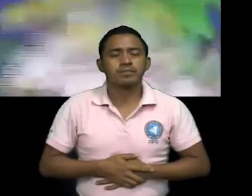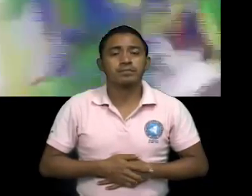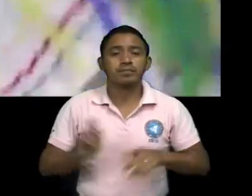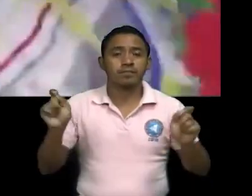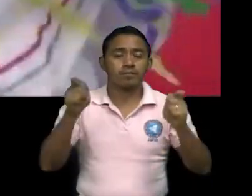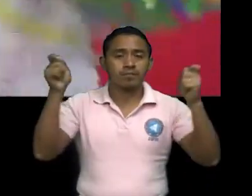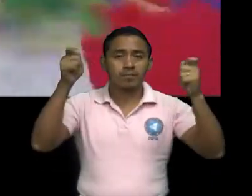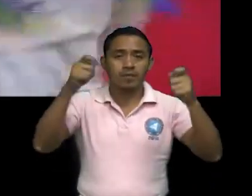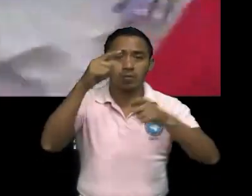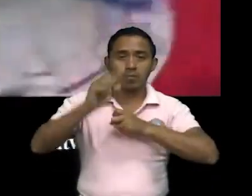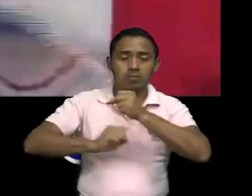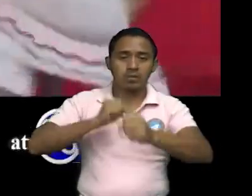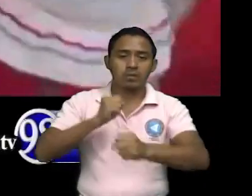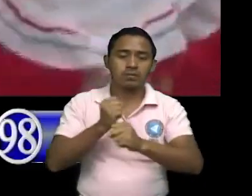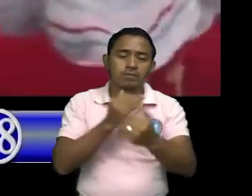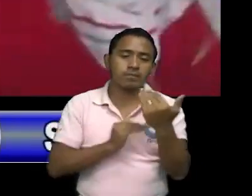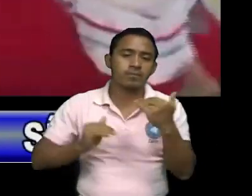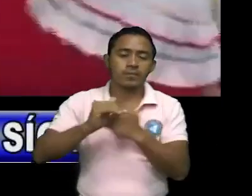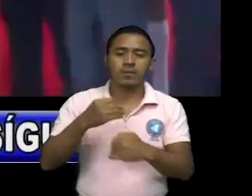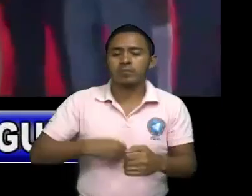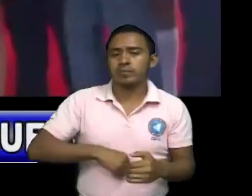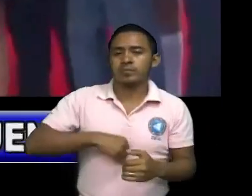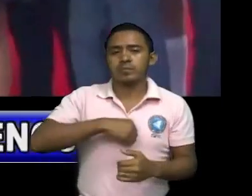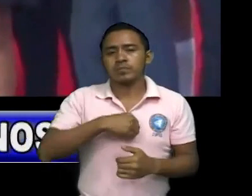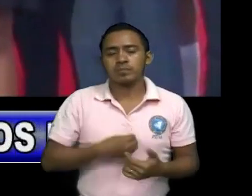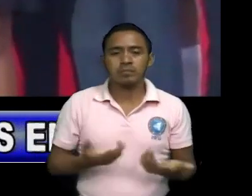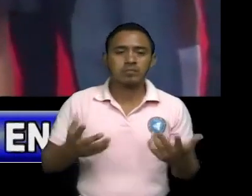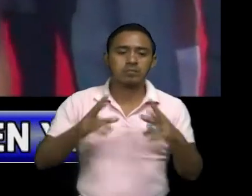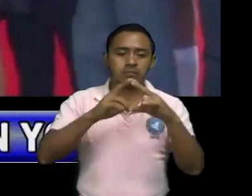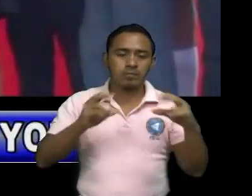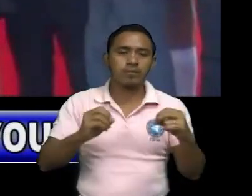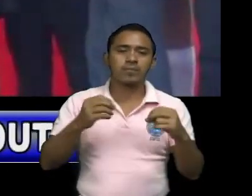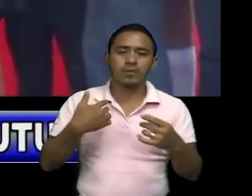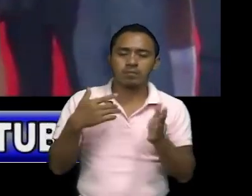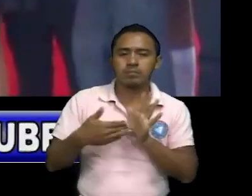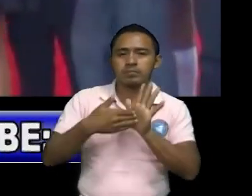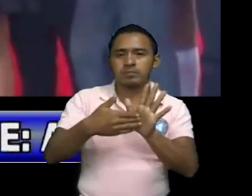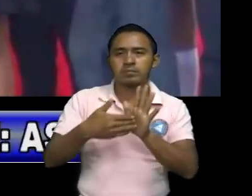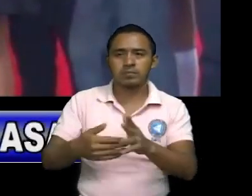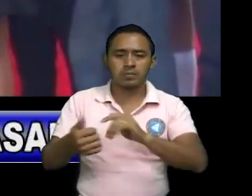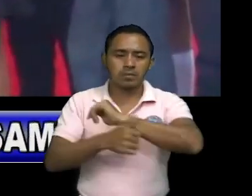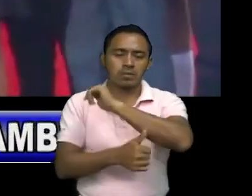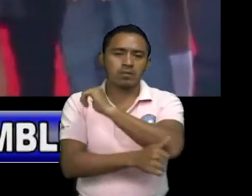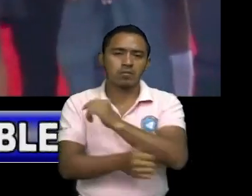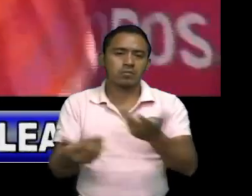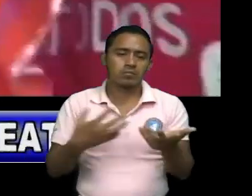Celebrando un año más ese orgullo patriótico que nos representa como nicaragüenses, estudiantes